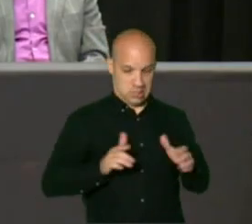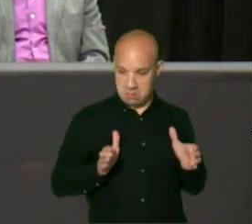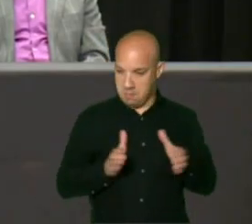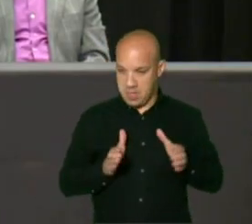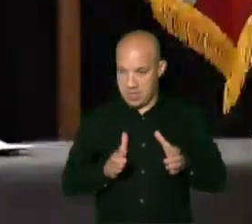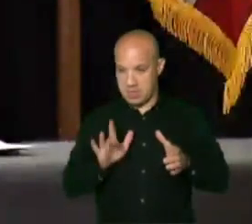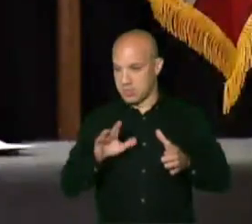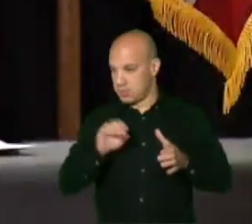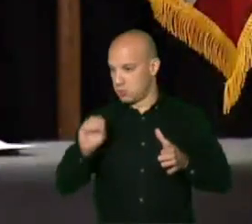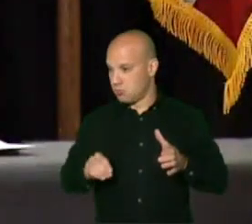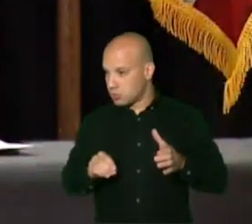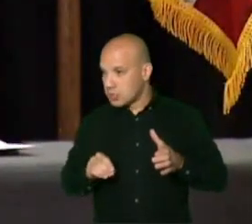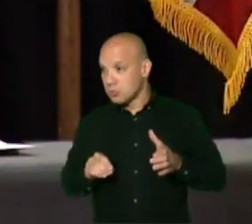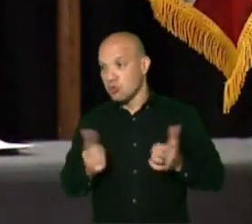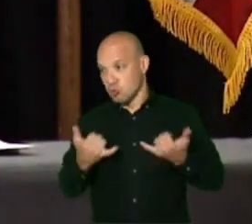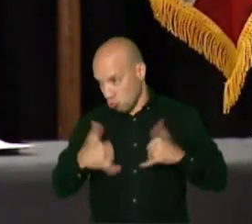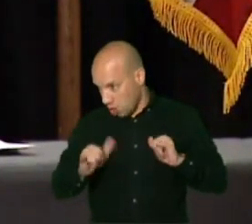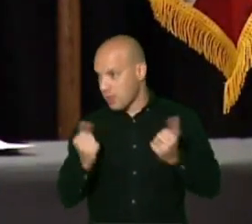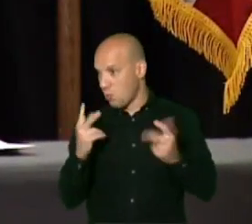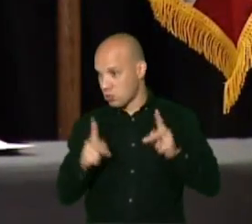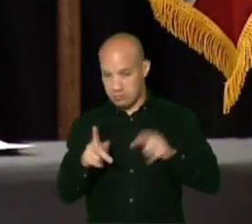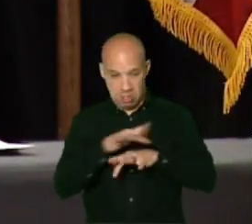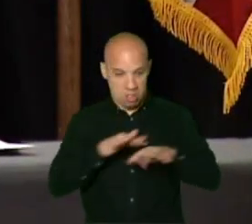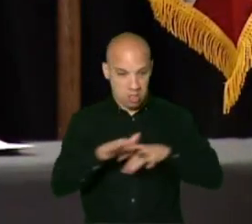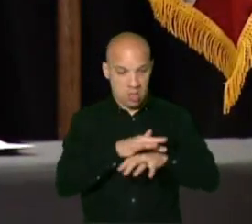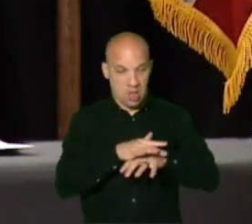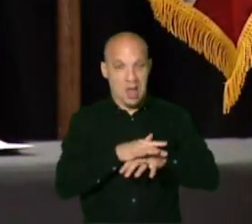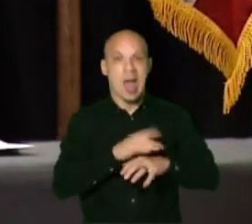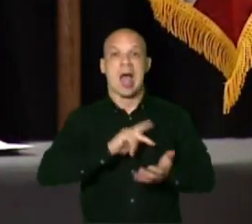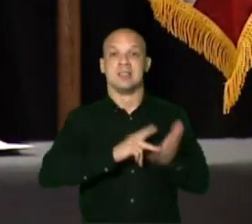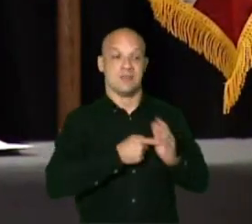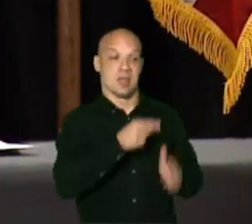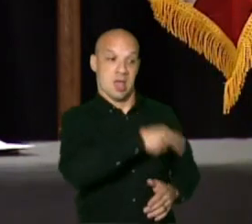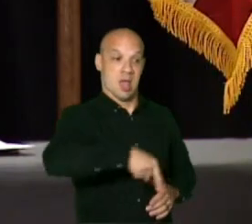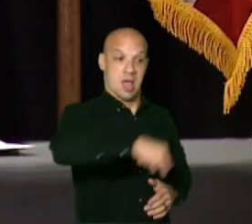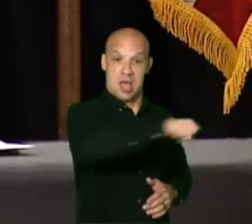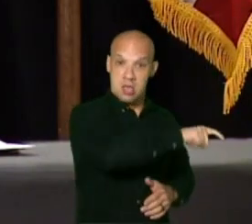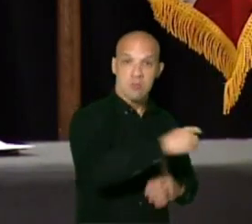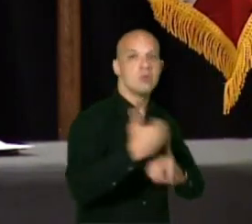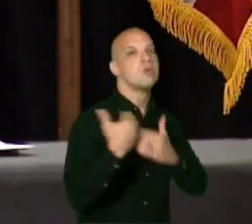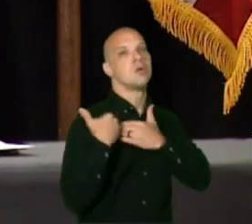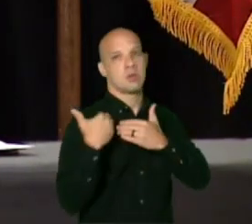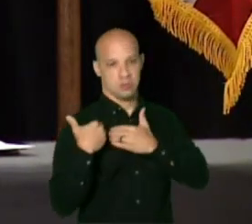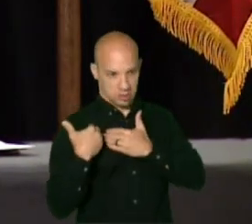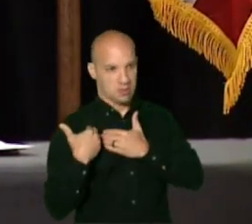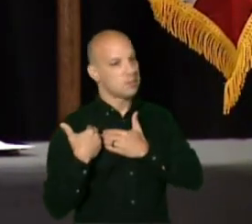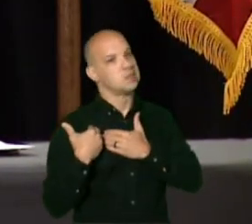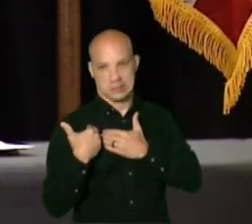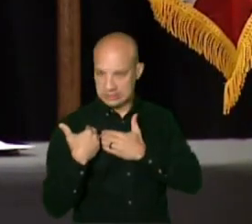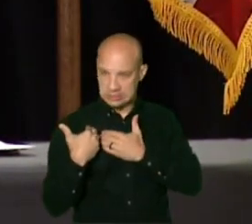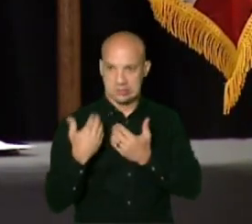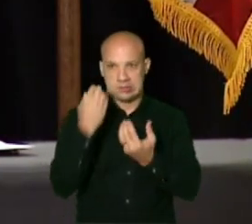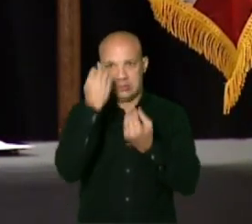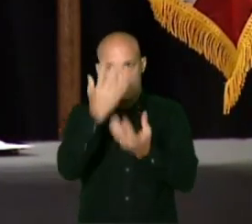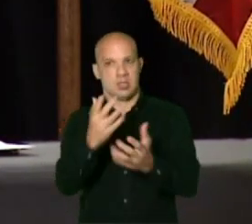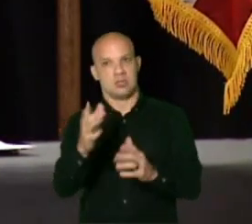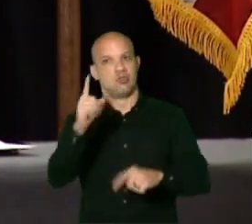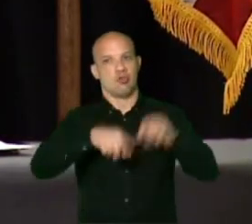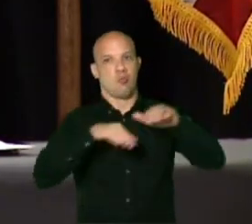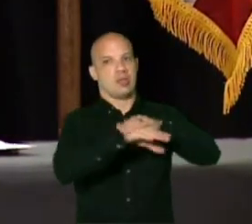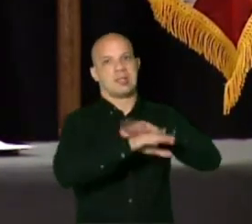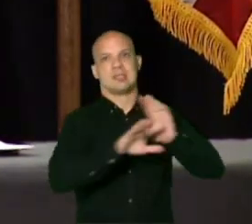pies, el restaurante tendrá la obligación de minimizar el porcentaje de ocupación para que pueda cumplir con la